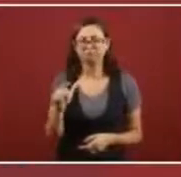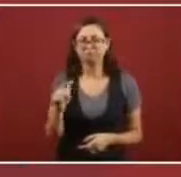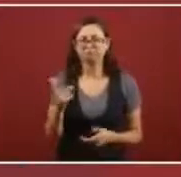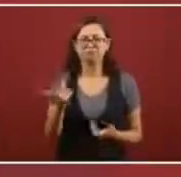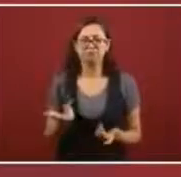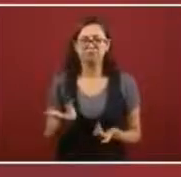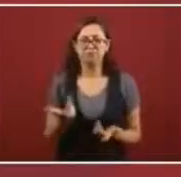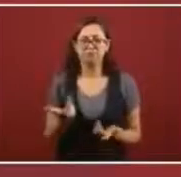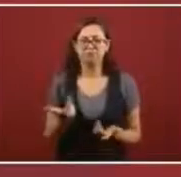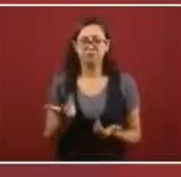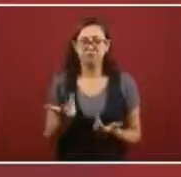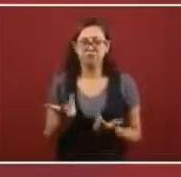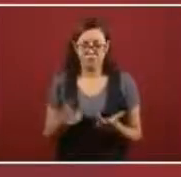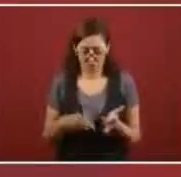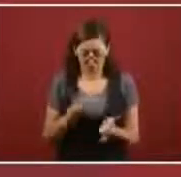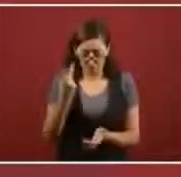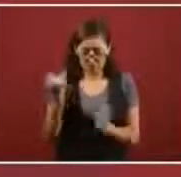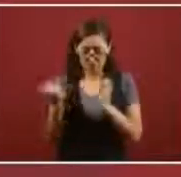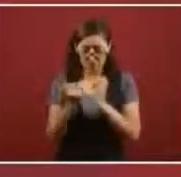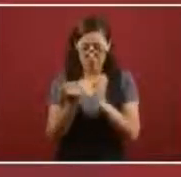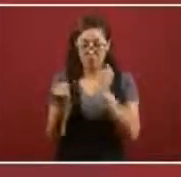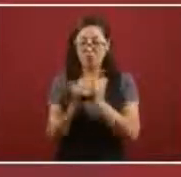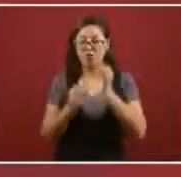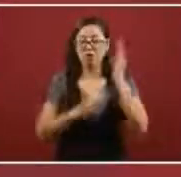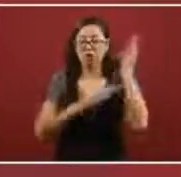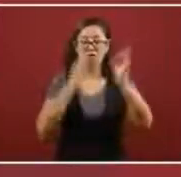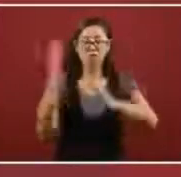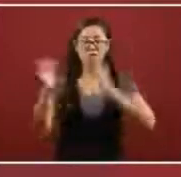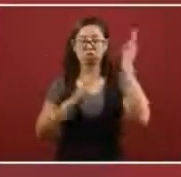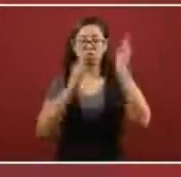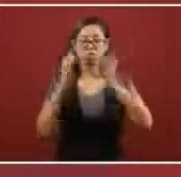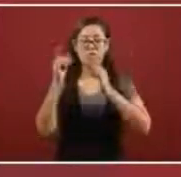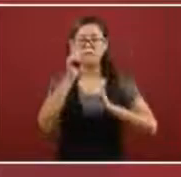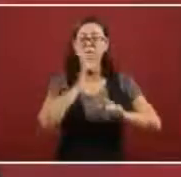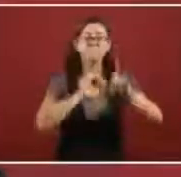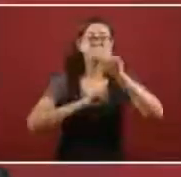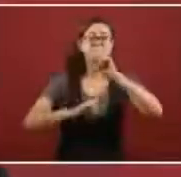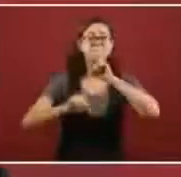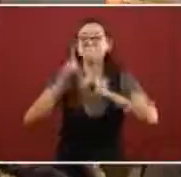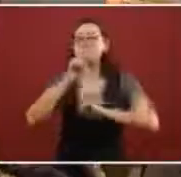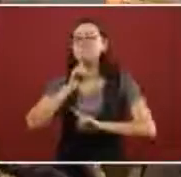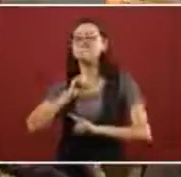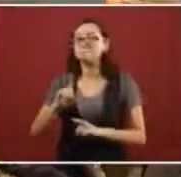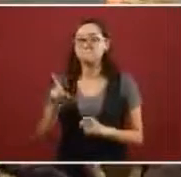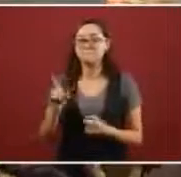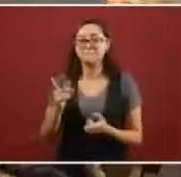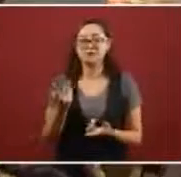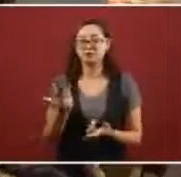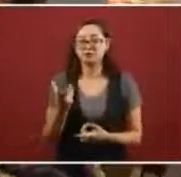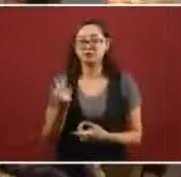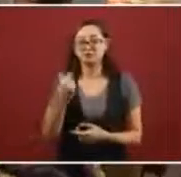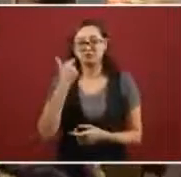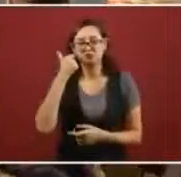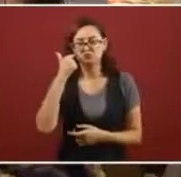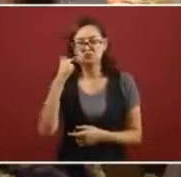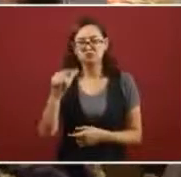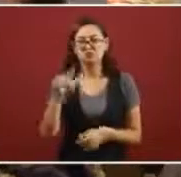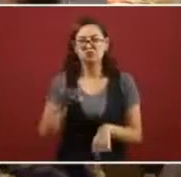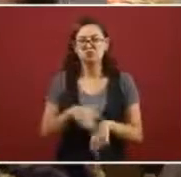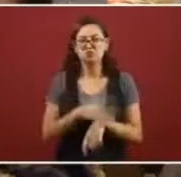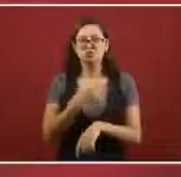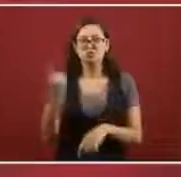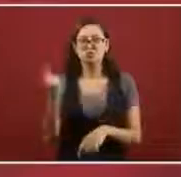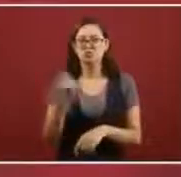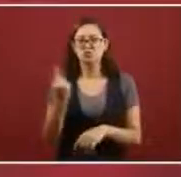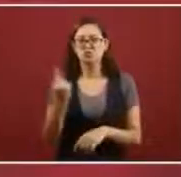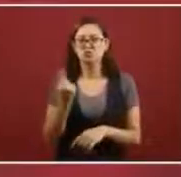se le dé crédito a una campaña de esa naturaleza, porque